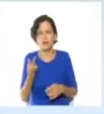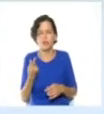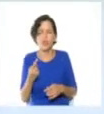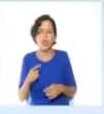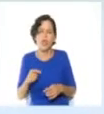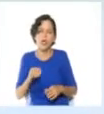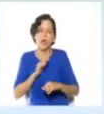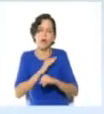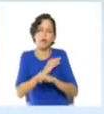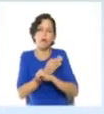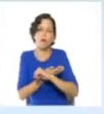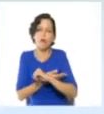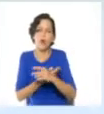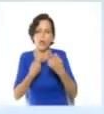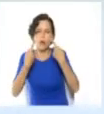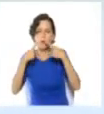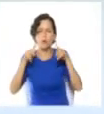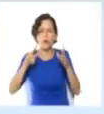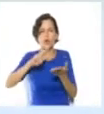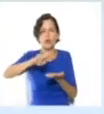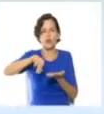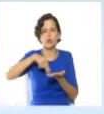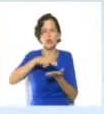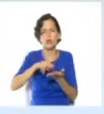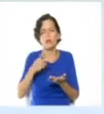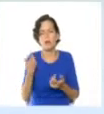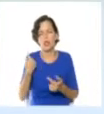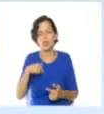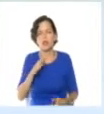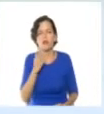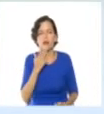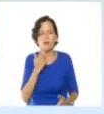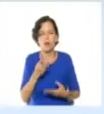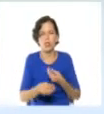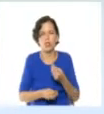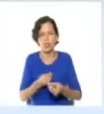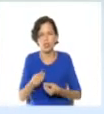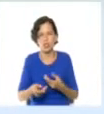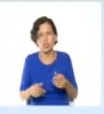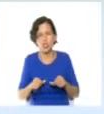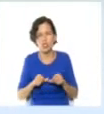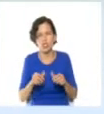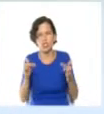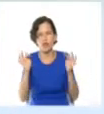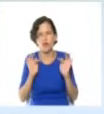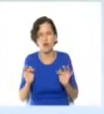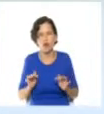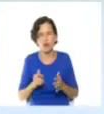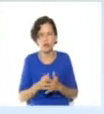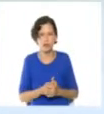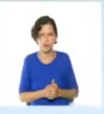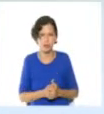nacional. El poder público nacional, para que tengan un ejemplo, está estructurado de la siguiente manera. El poder